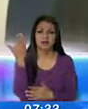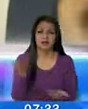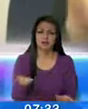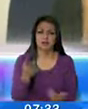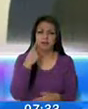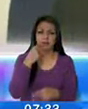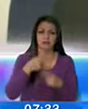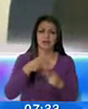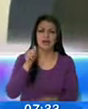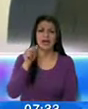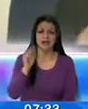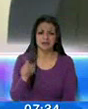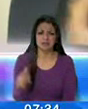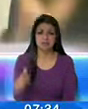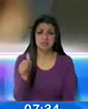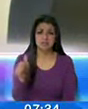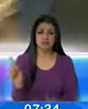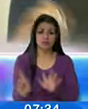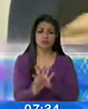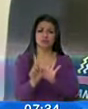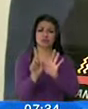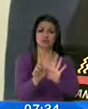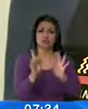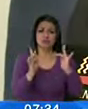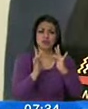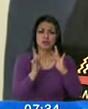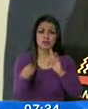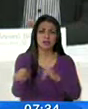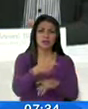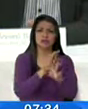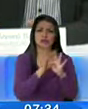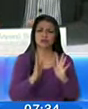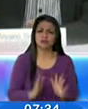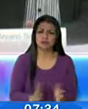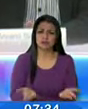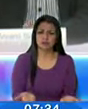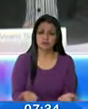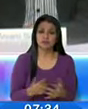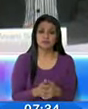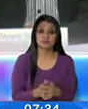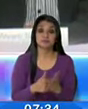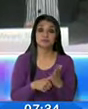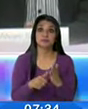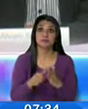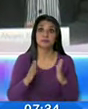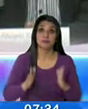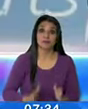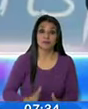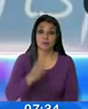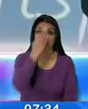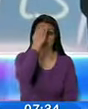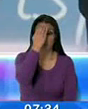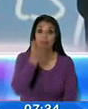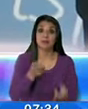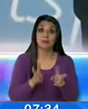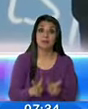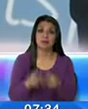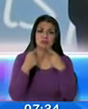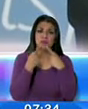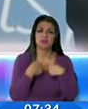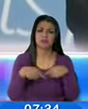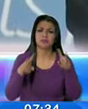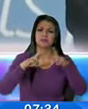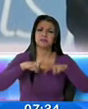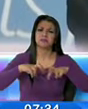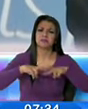Torres, fue en persona a ponerse en contacto con sus funcionarios. Por otro lado, el ministro de Educación, Fander Falconi, también anunció que se